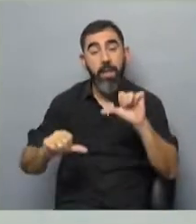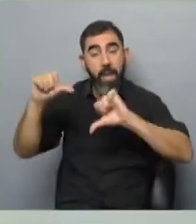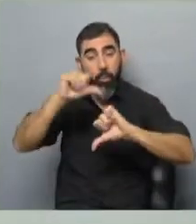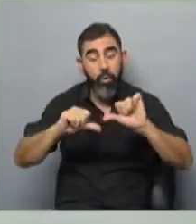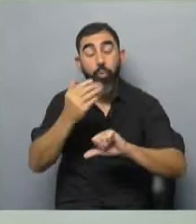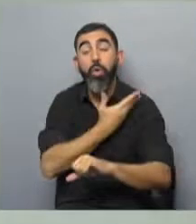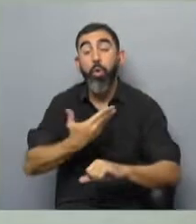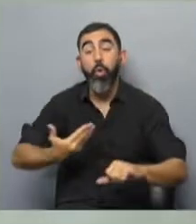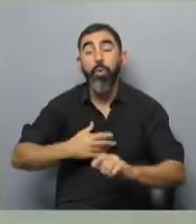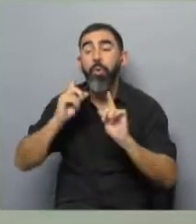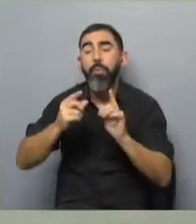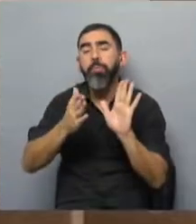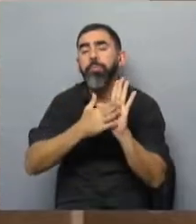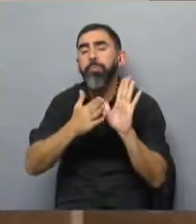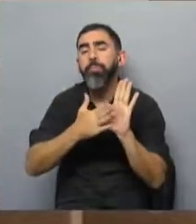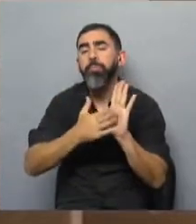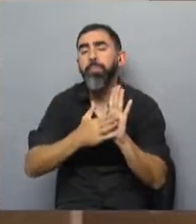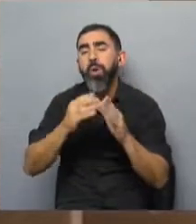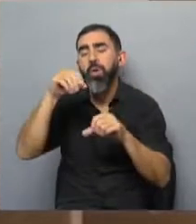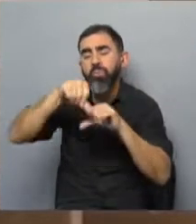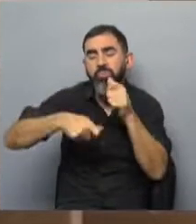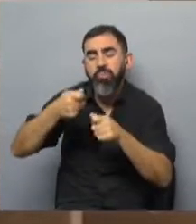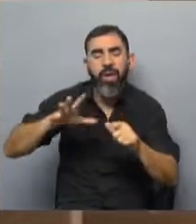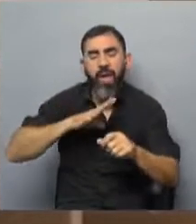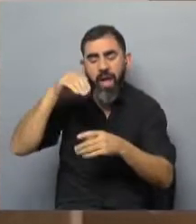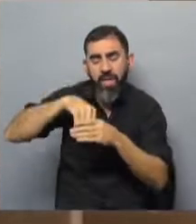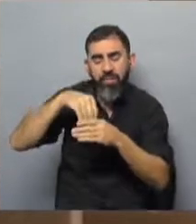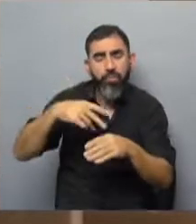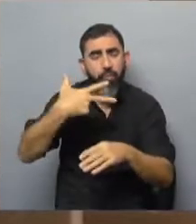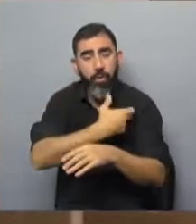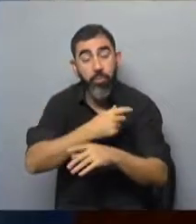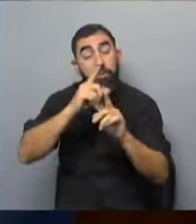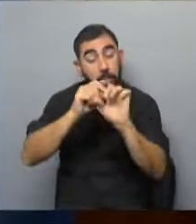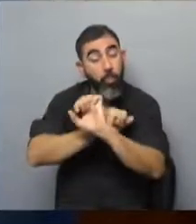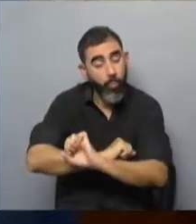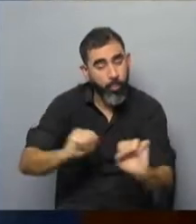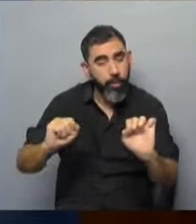el ejecutivo deberán documentar la composición de las vacunas, incluyendo la posible